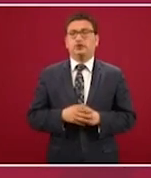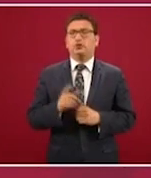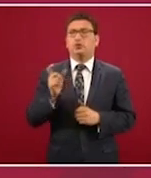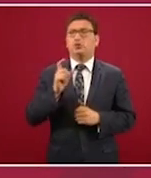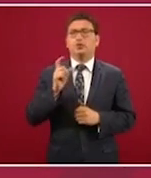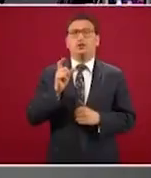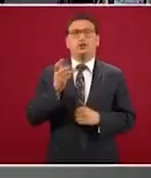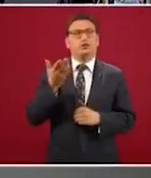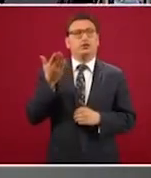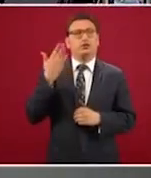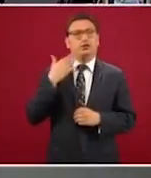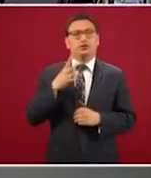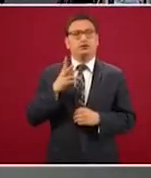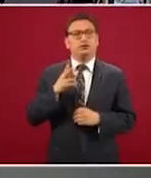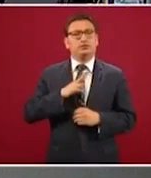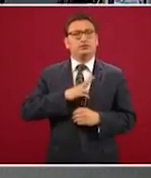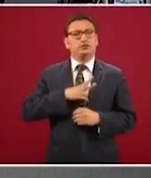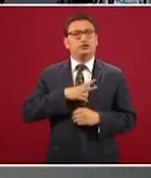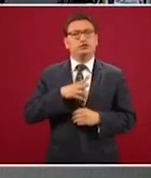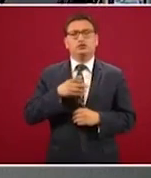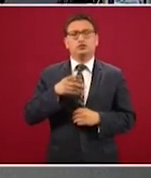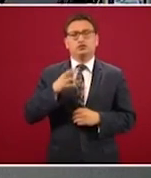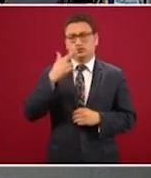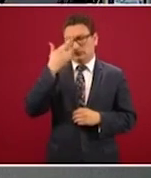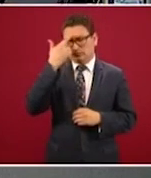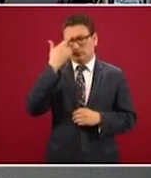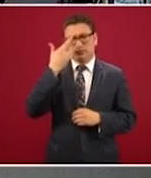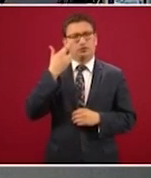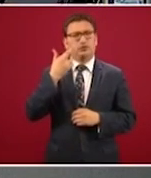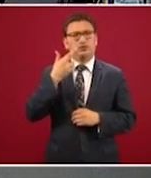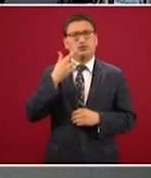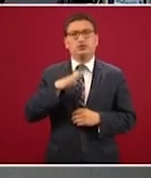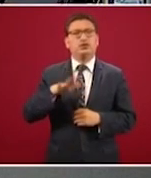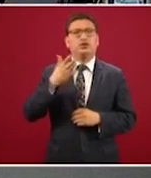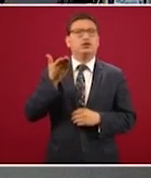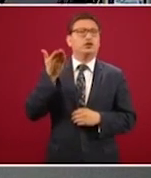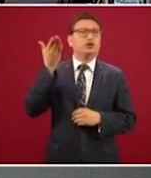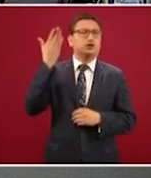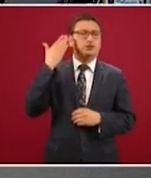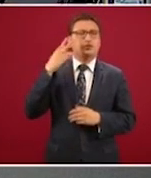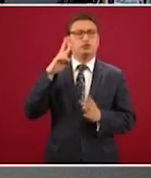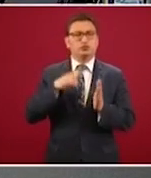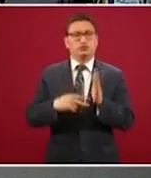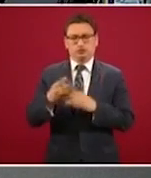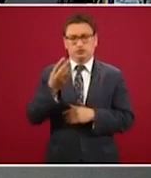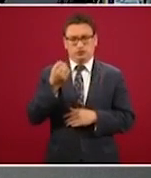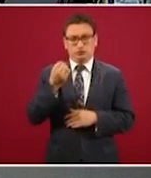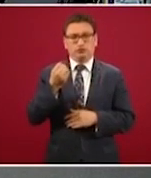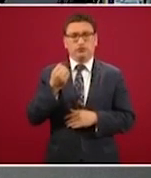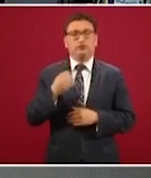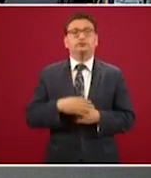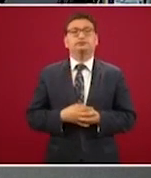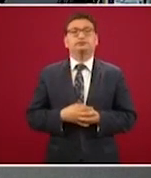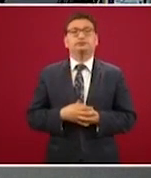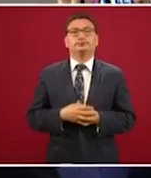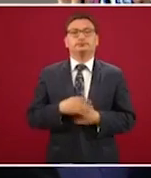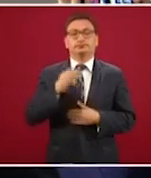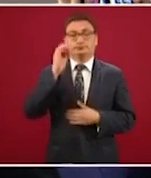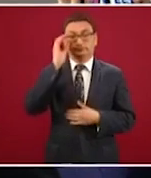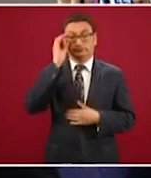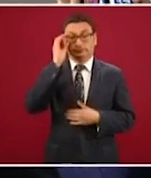el virus que afectó fue en el 2009,